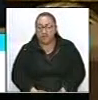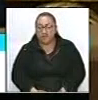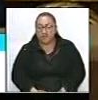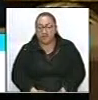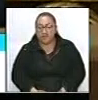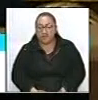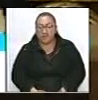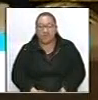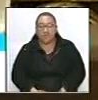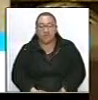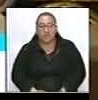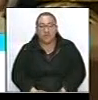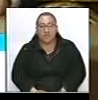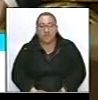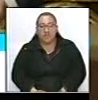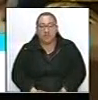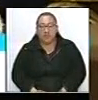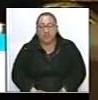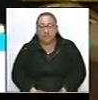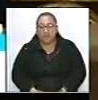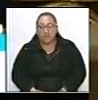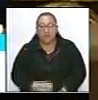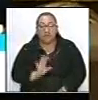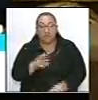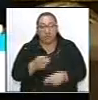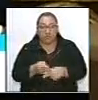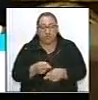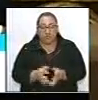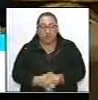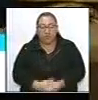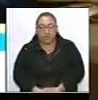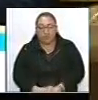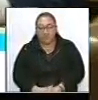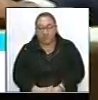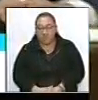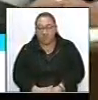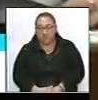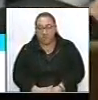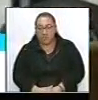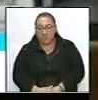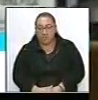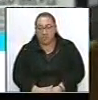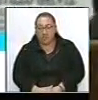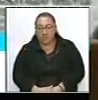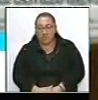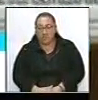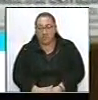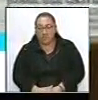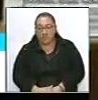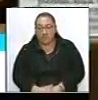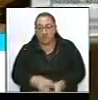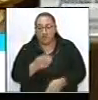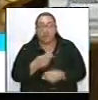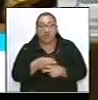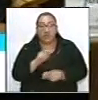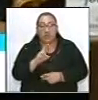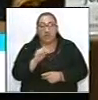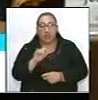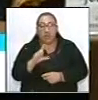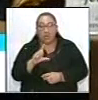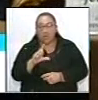Seo. Su nombre, por favor, Ricardo. Buenos días, señores. Mi nombre es Raúl Quipe